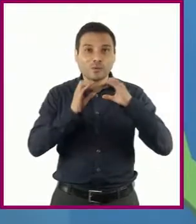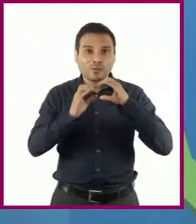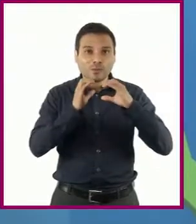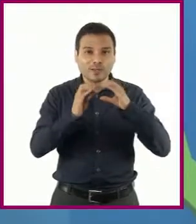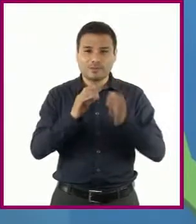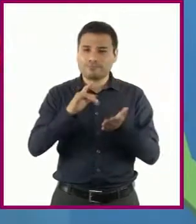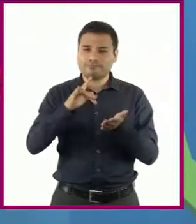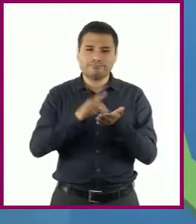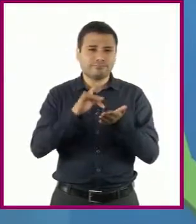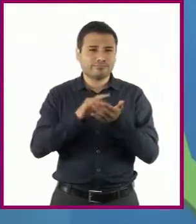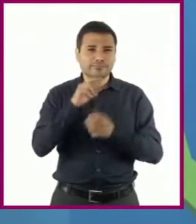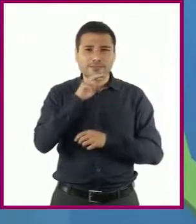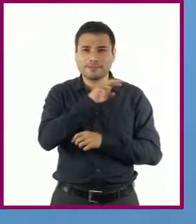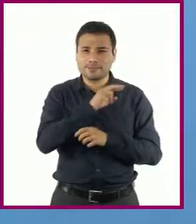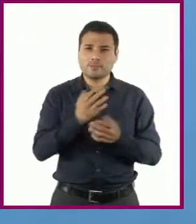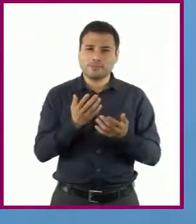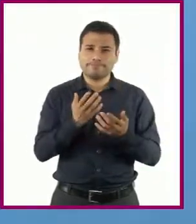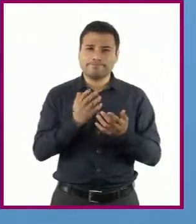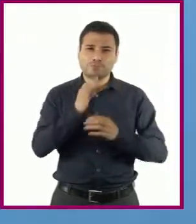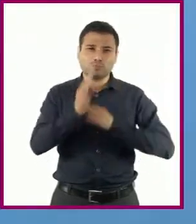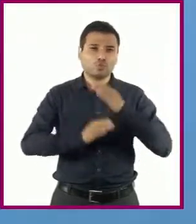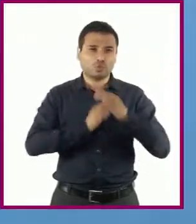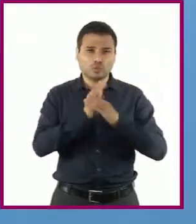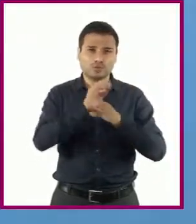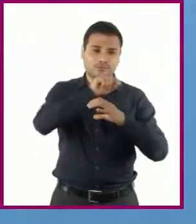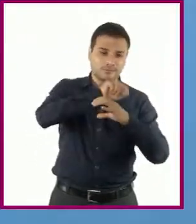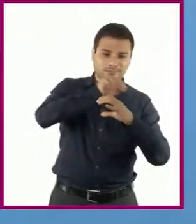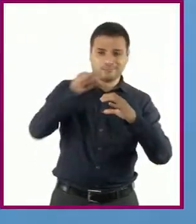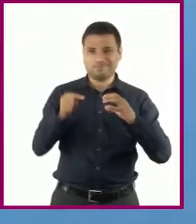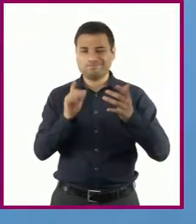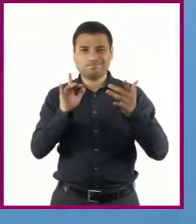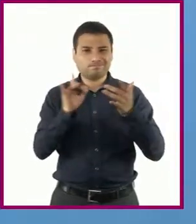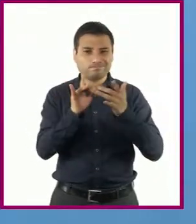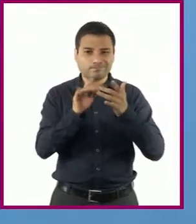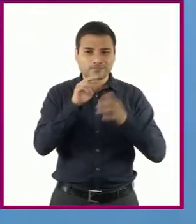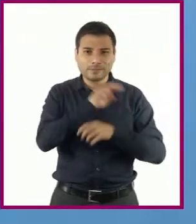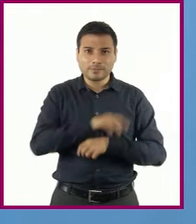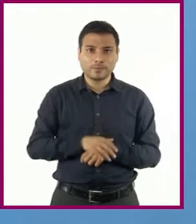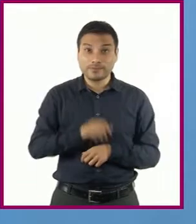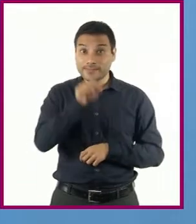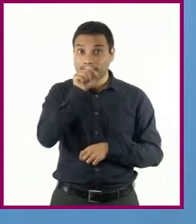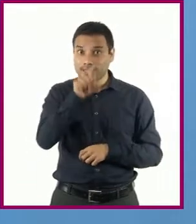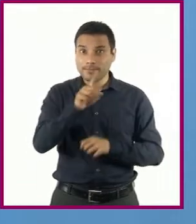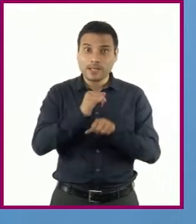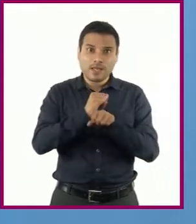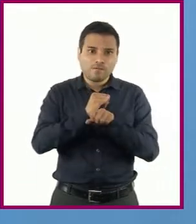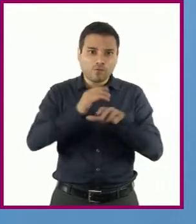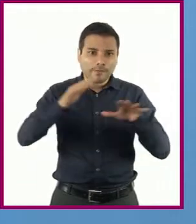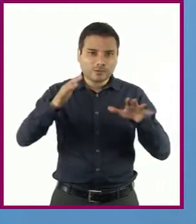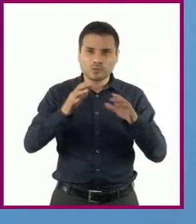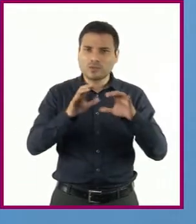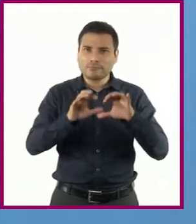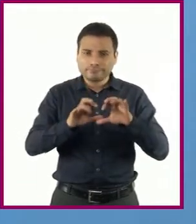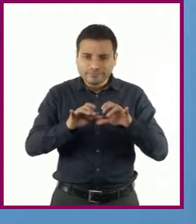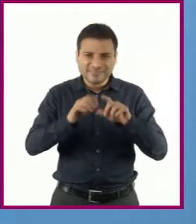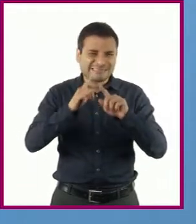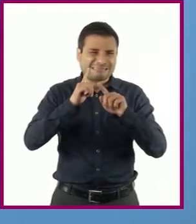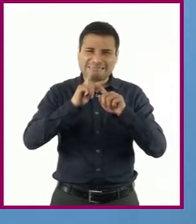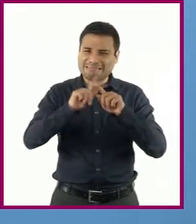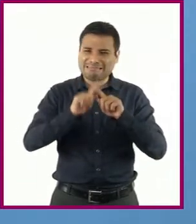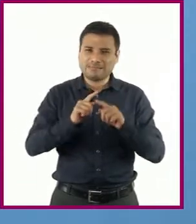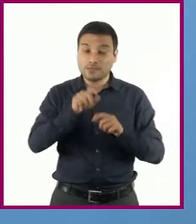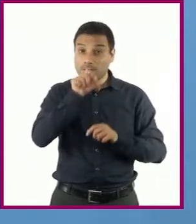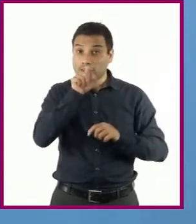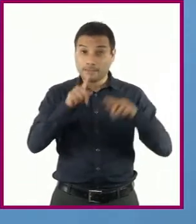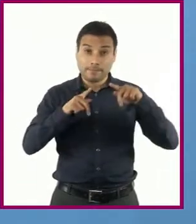desde diferentes partes del mundo. ¡Claro! Incluso podemos tener información de lugares lejanos y comunicarnos con